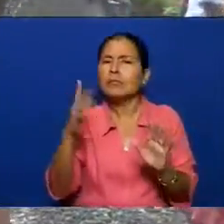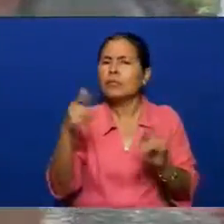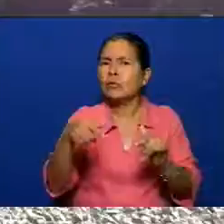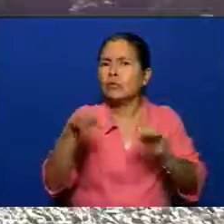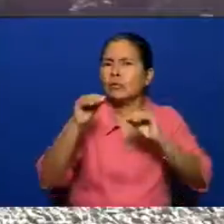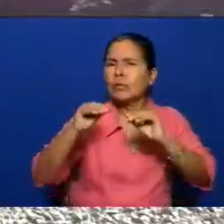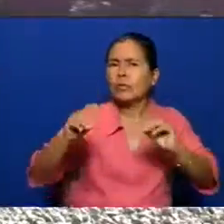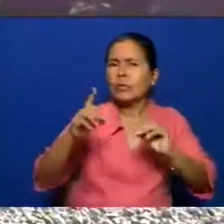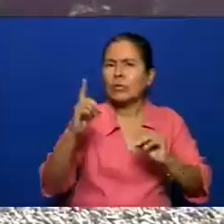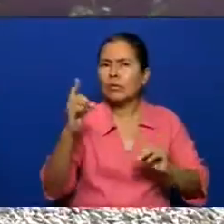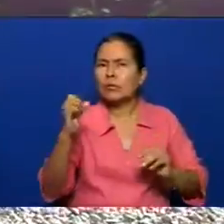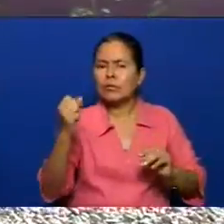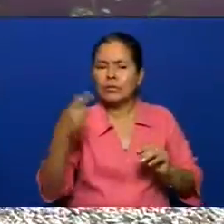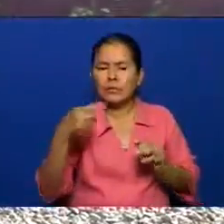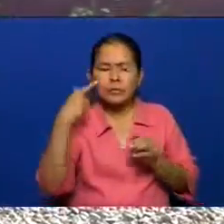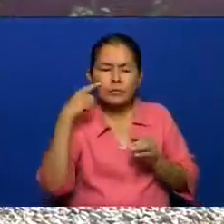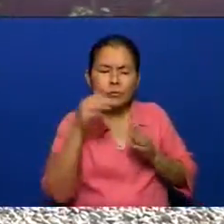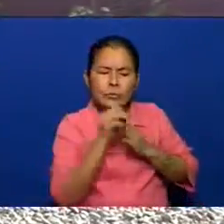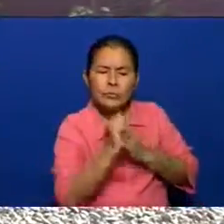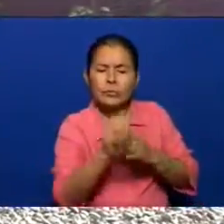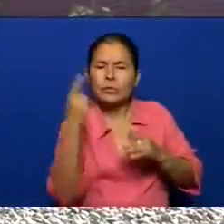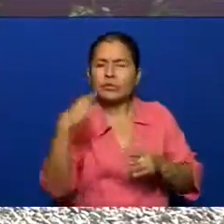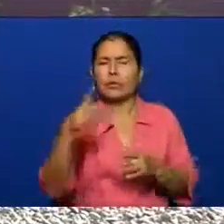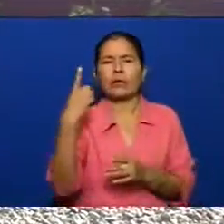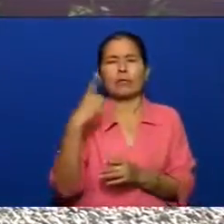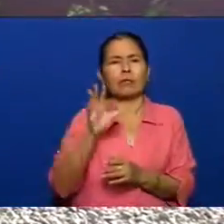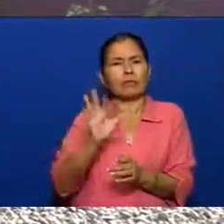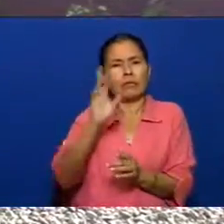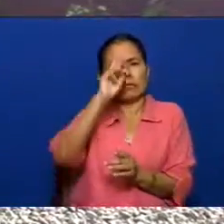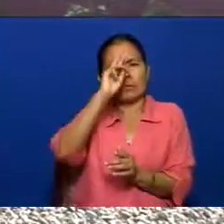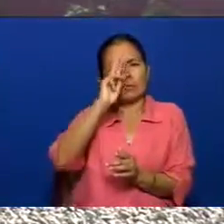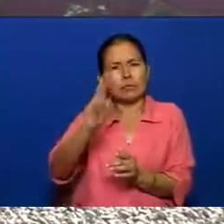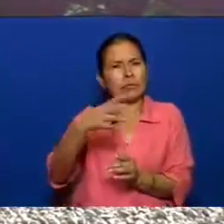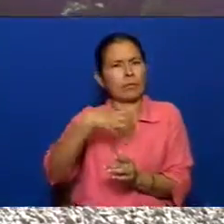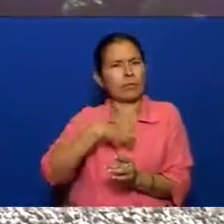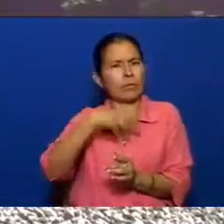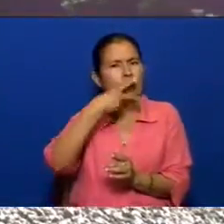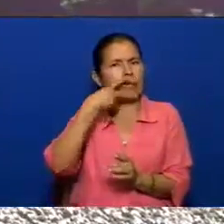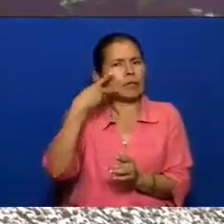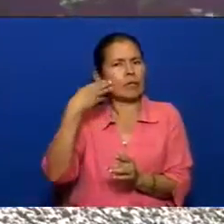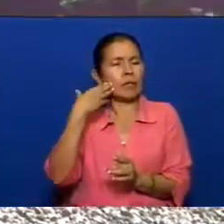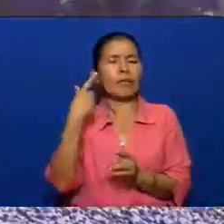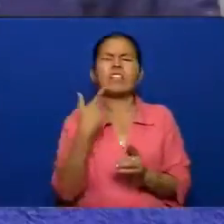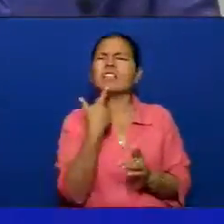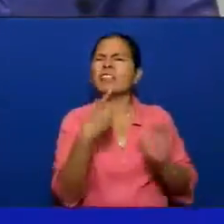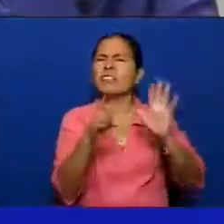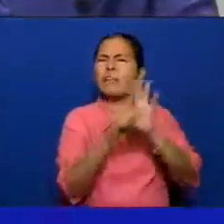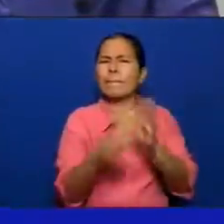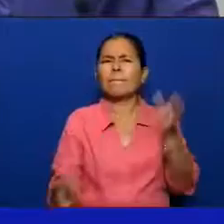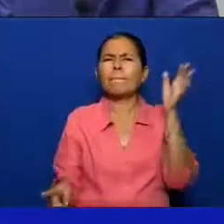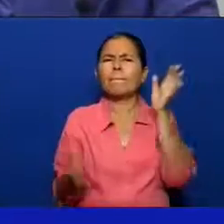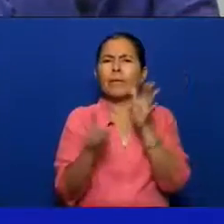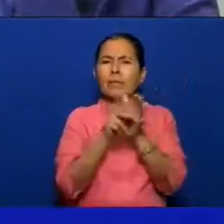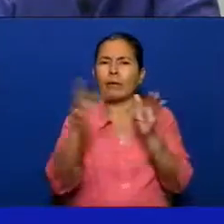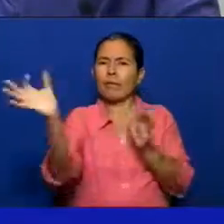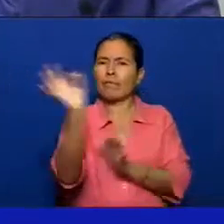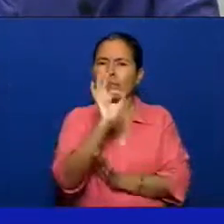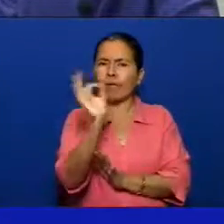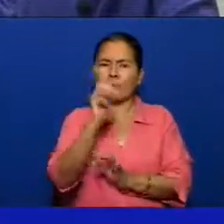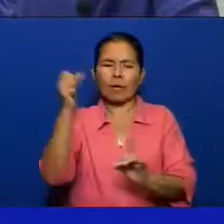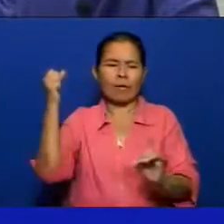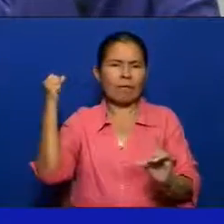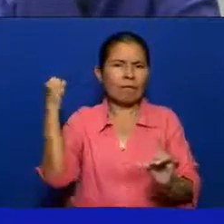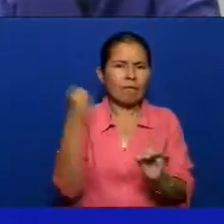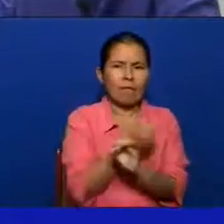sus hijos ni orientar a sus hijos. Ese es un derecho y una responsabilidad. Lo que la legislación prohíbe es que se utilice el